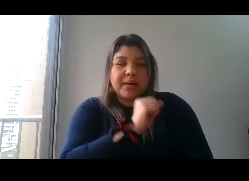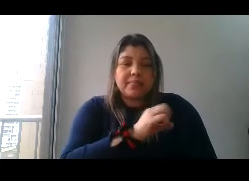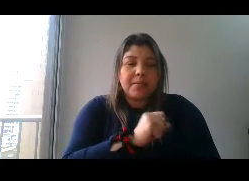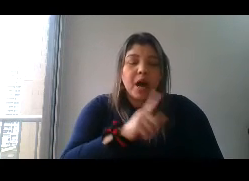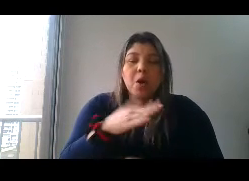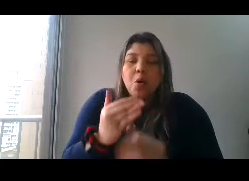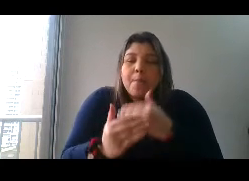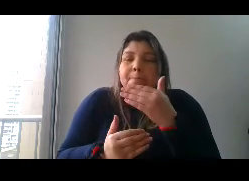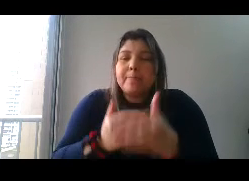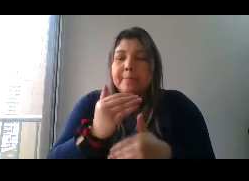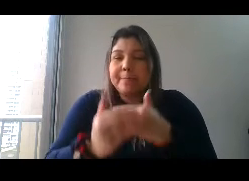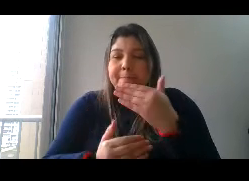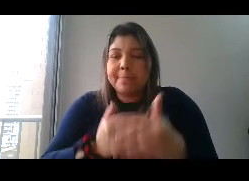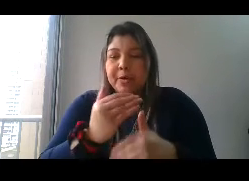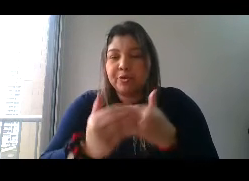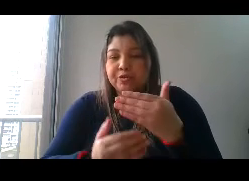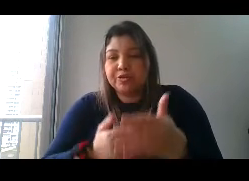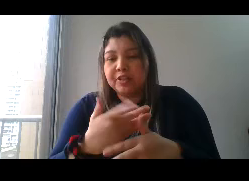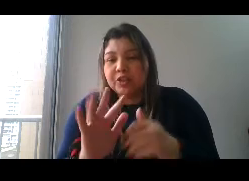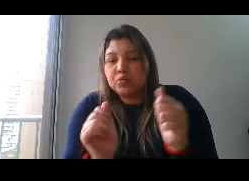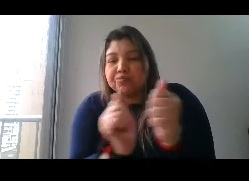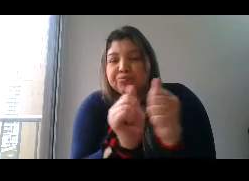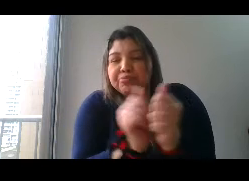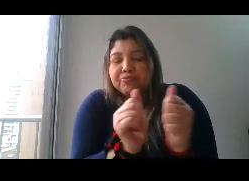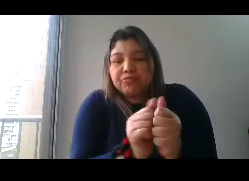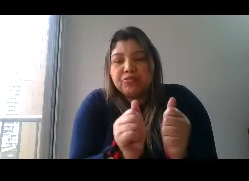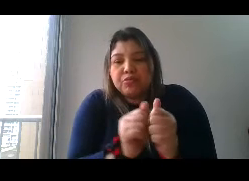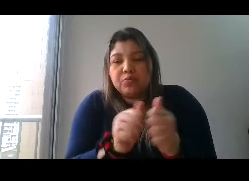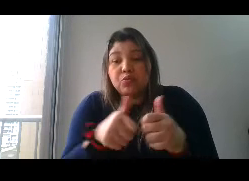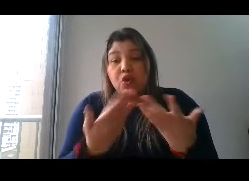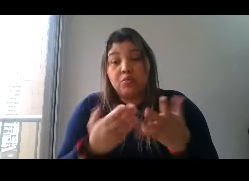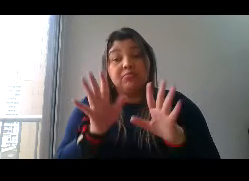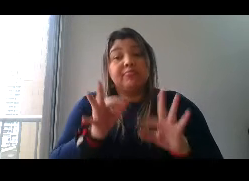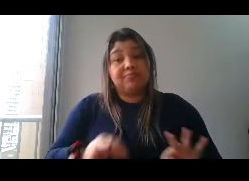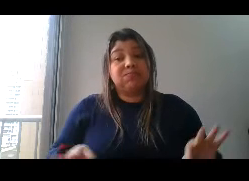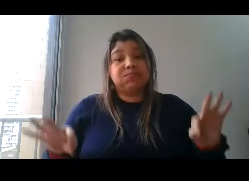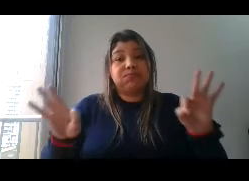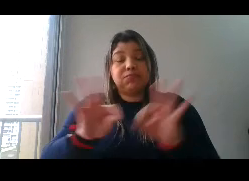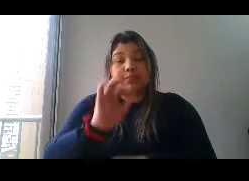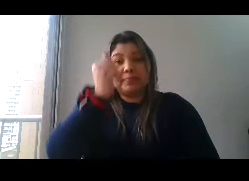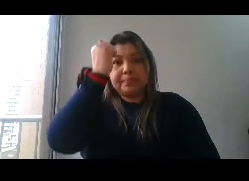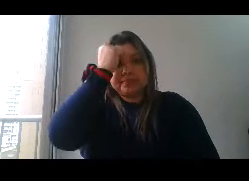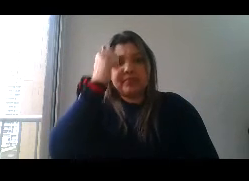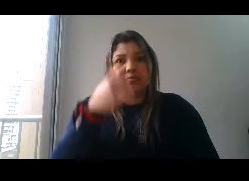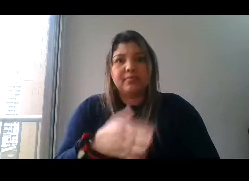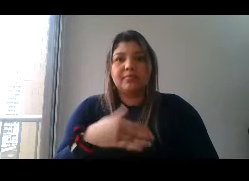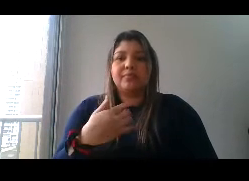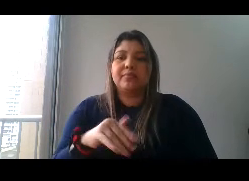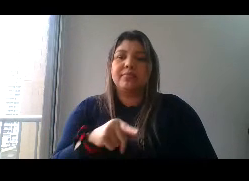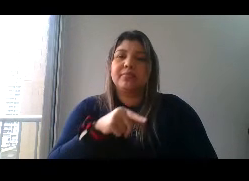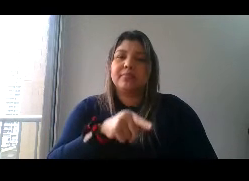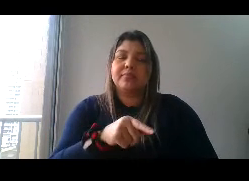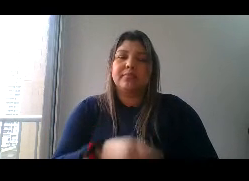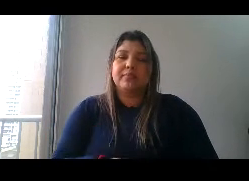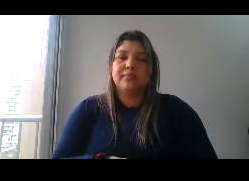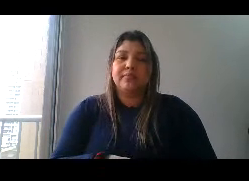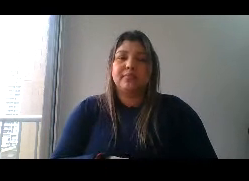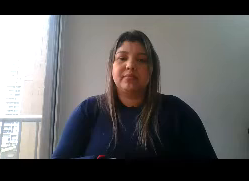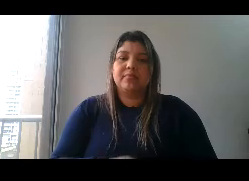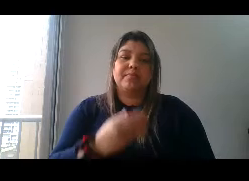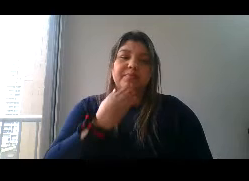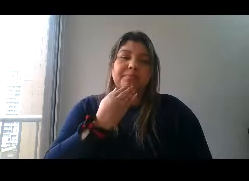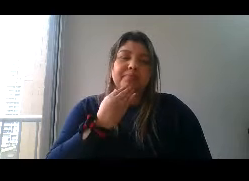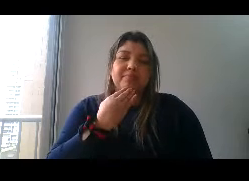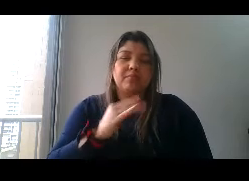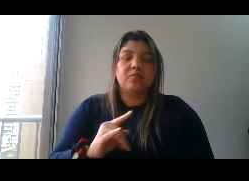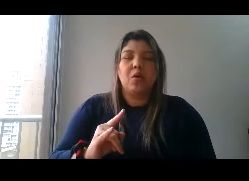procesos asistenciales en todos los servicios. Es importante porque miren que cuando nosotros suceden eventos